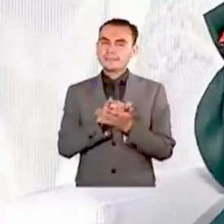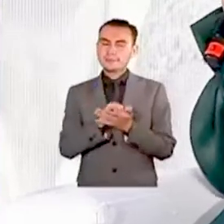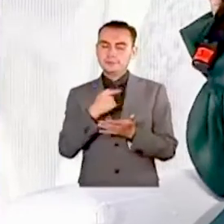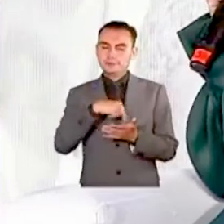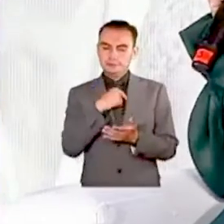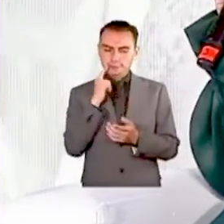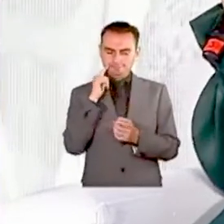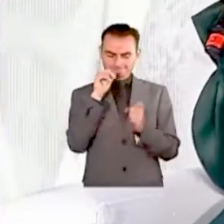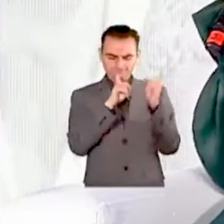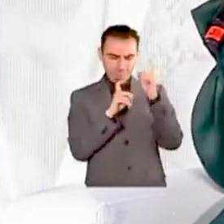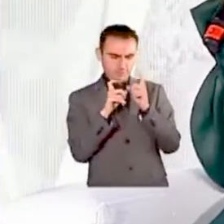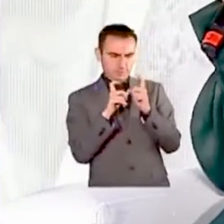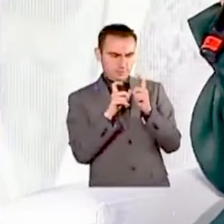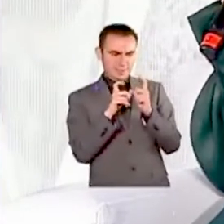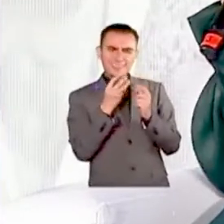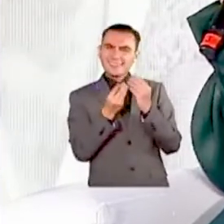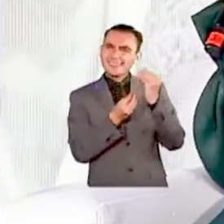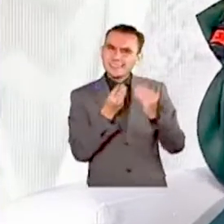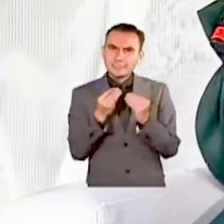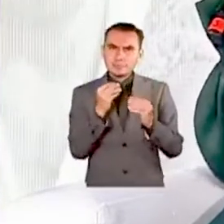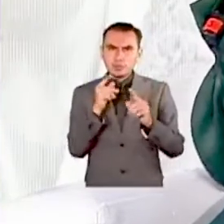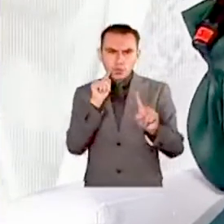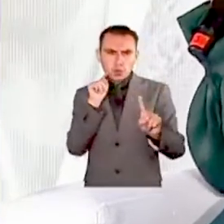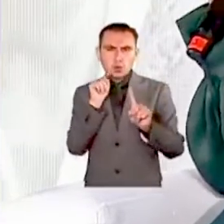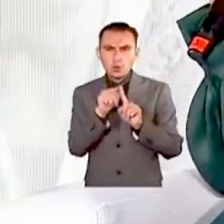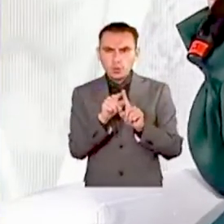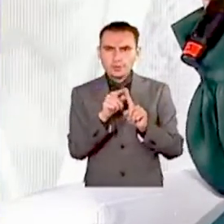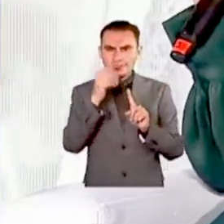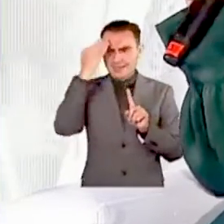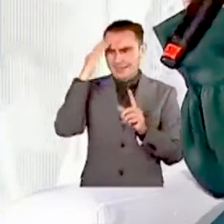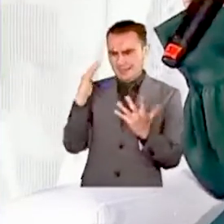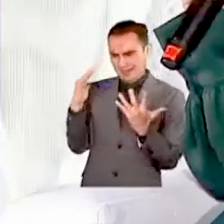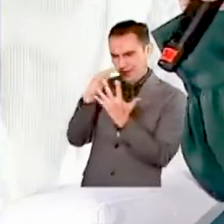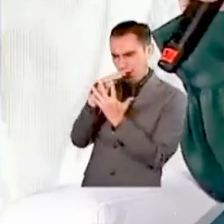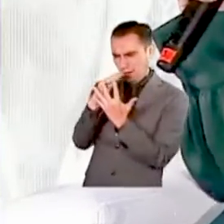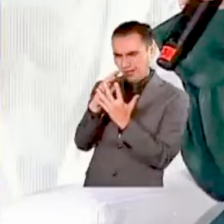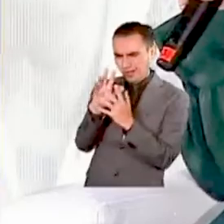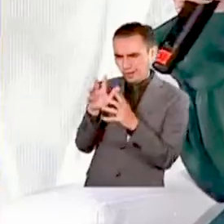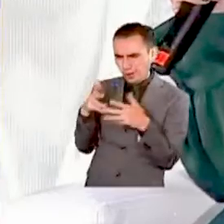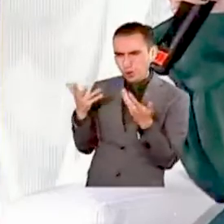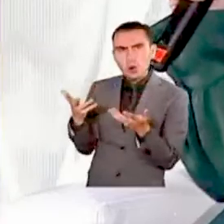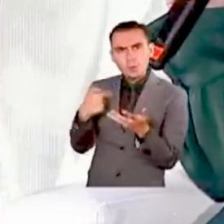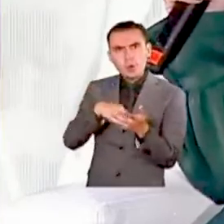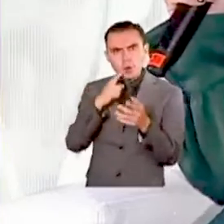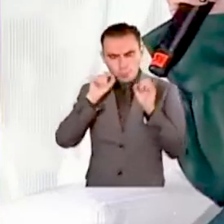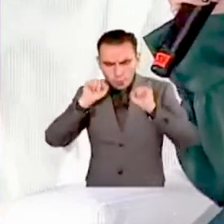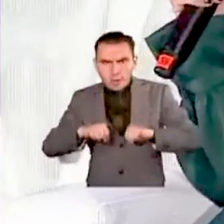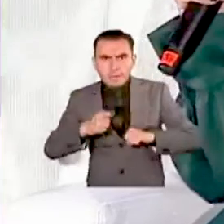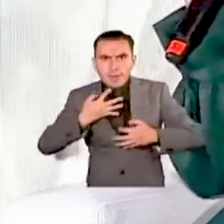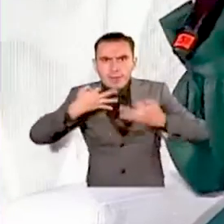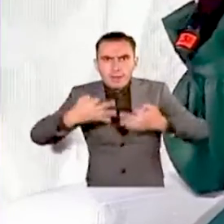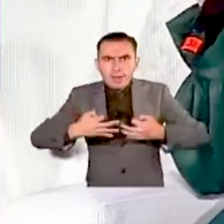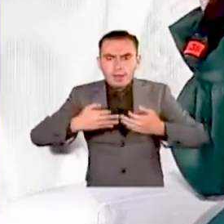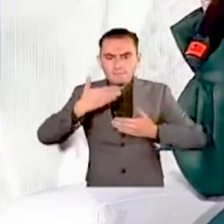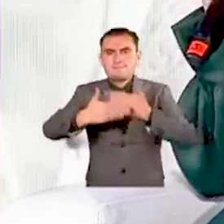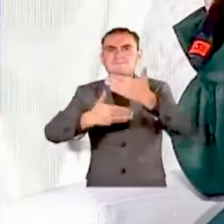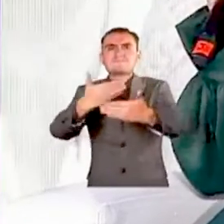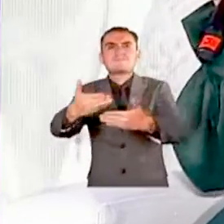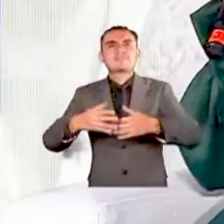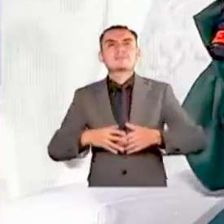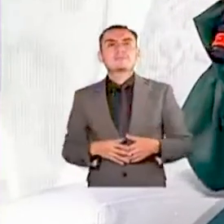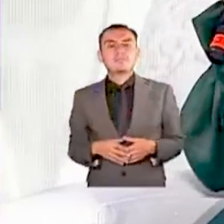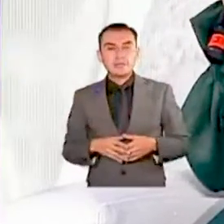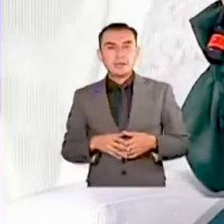preguntamos, ¿qué hacemos con esas líneas de acción, esos ejes transversales? ¿Cómo los materializamos en acciones concretas,